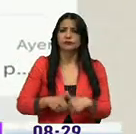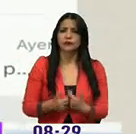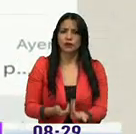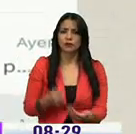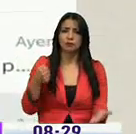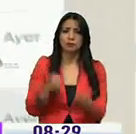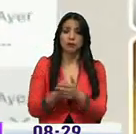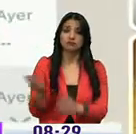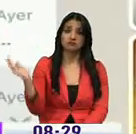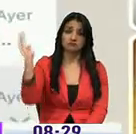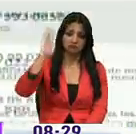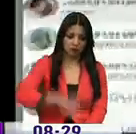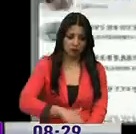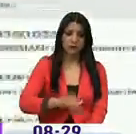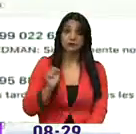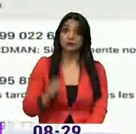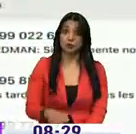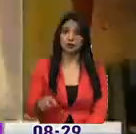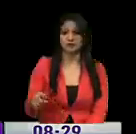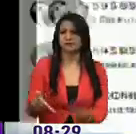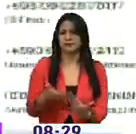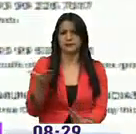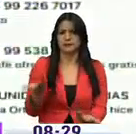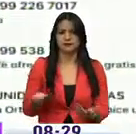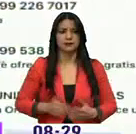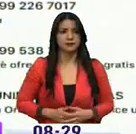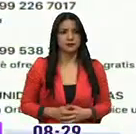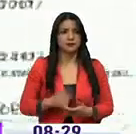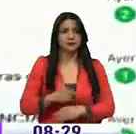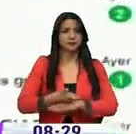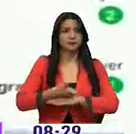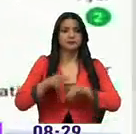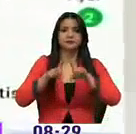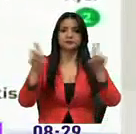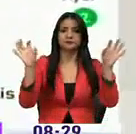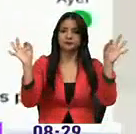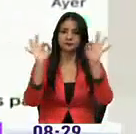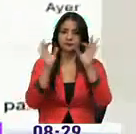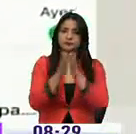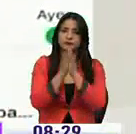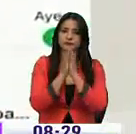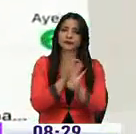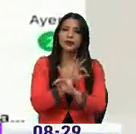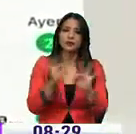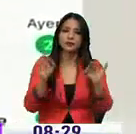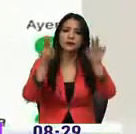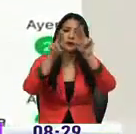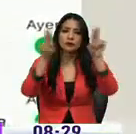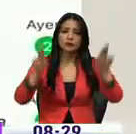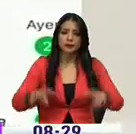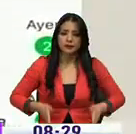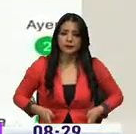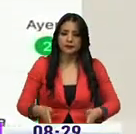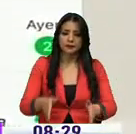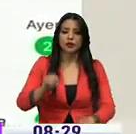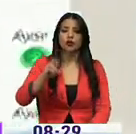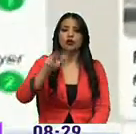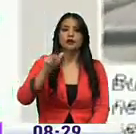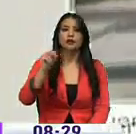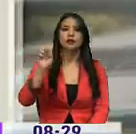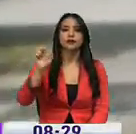golpe y se cae el poste. Así que autoridades de la empresa eléctrica, por favor, den limpiando el puente de la nueva vía oriental, sector